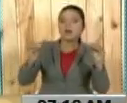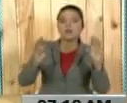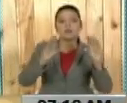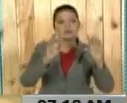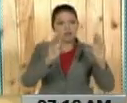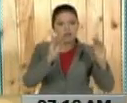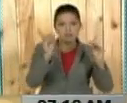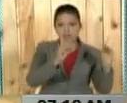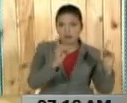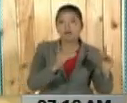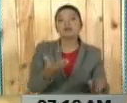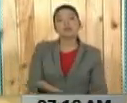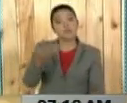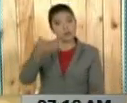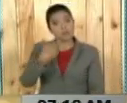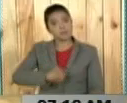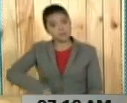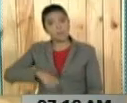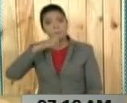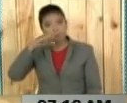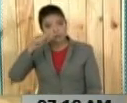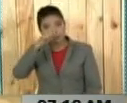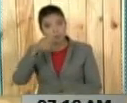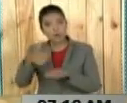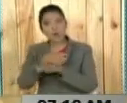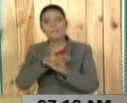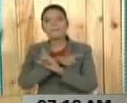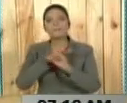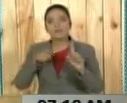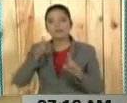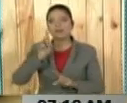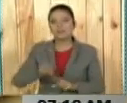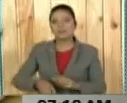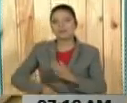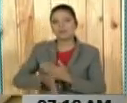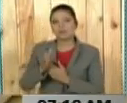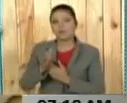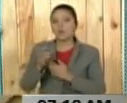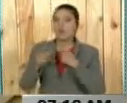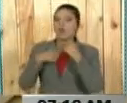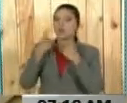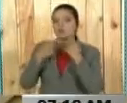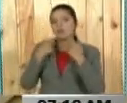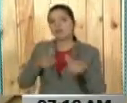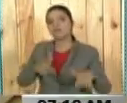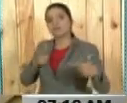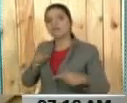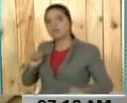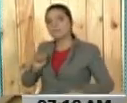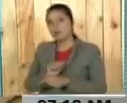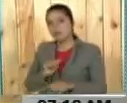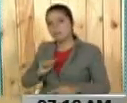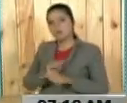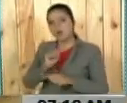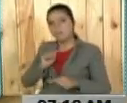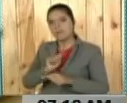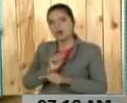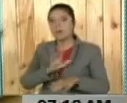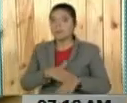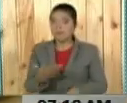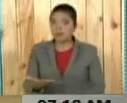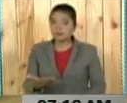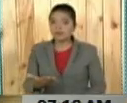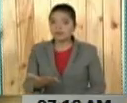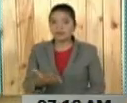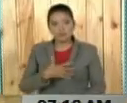muy importante en el presidente Maduro y en el Ejecutivo, pero también se mantiene un discurso confrontacional con el otro. Porque el hecho de que